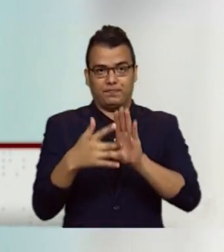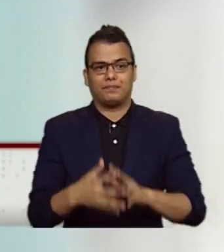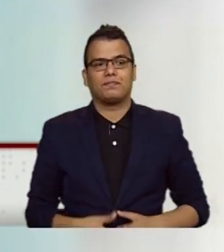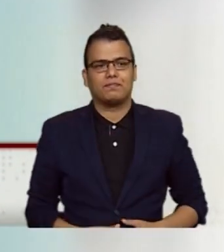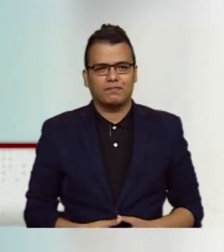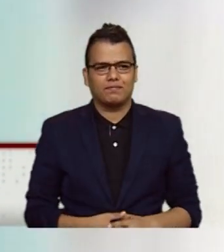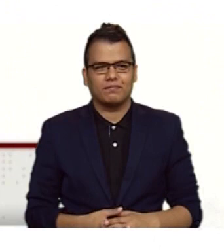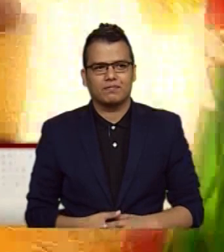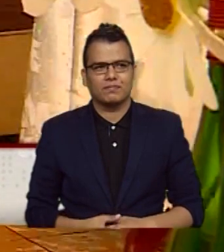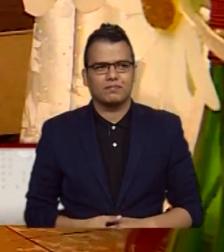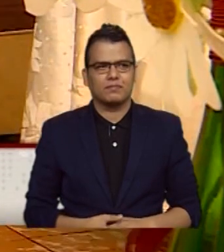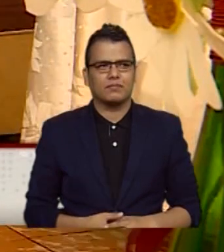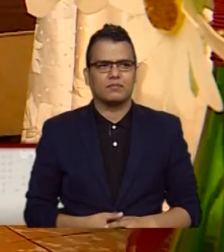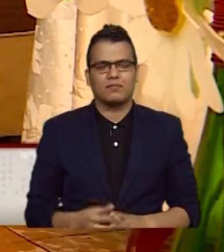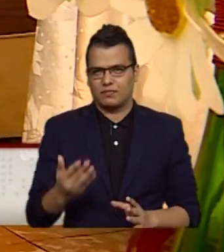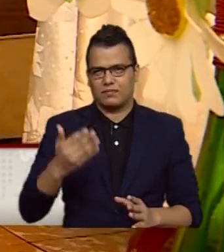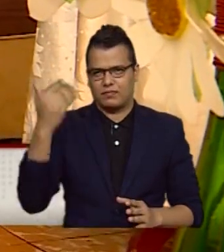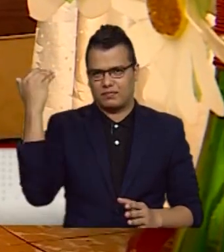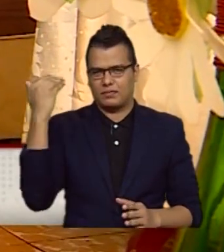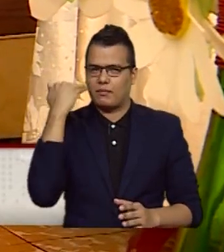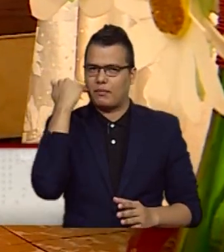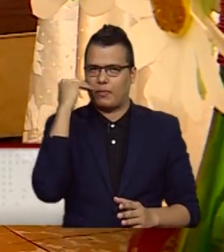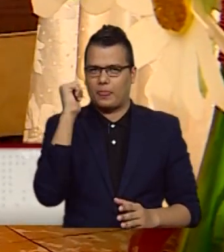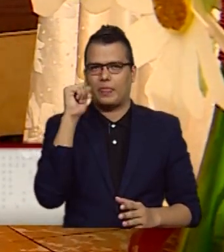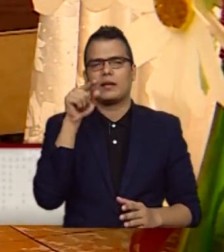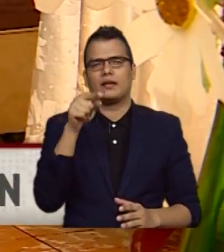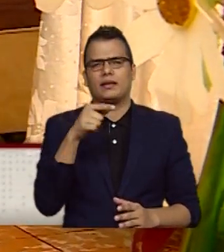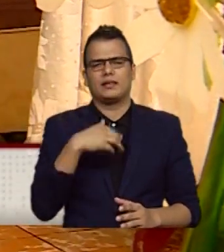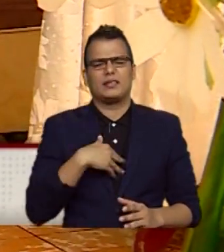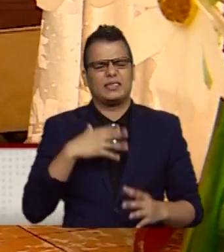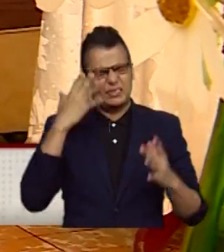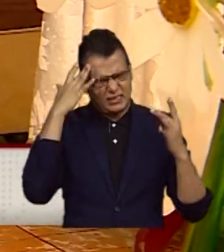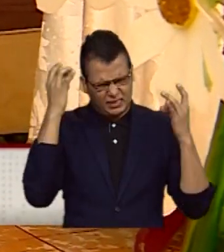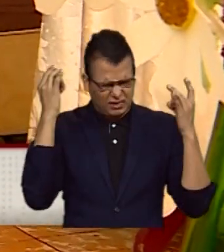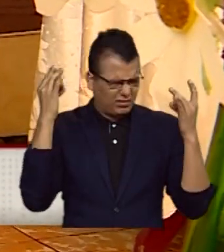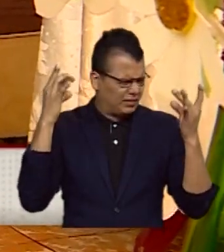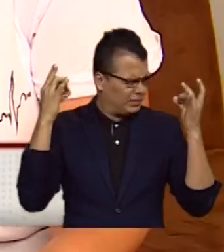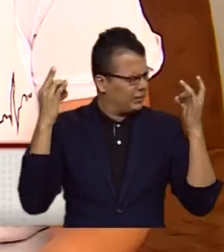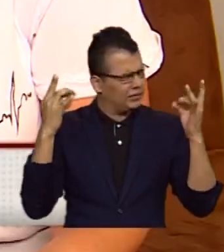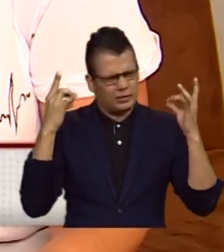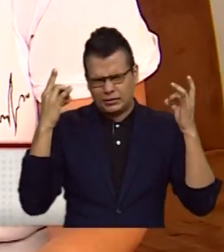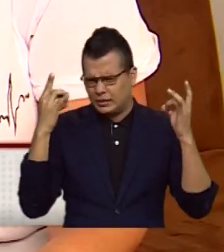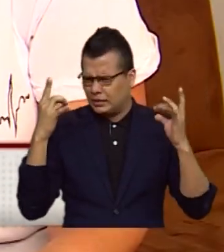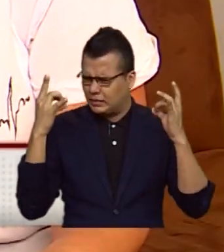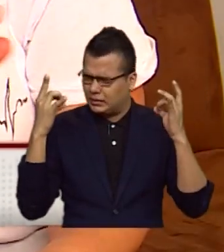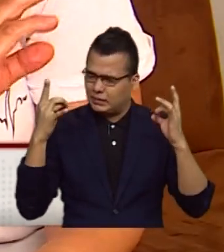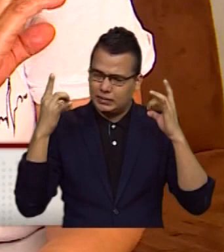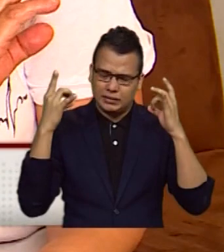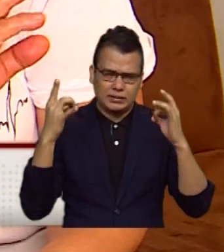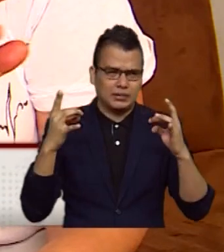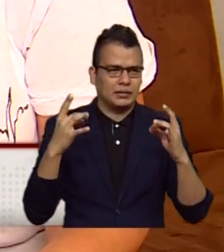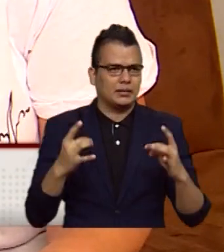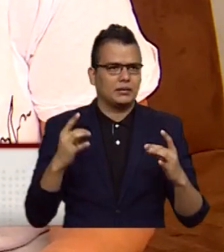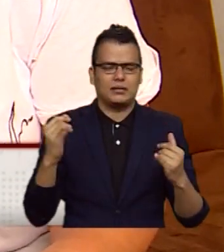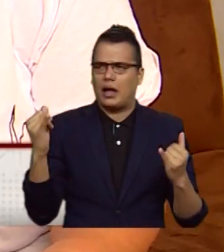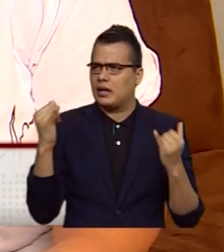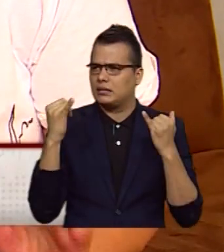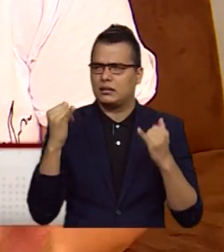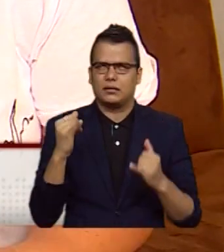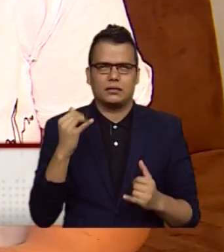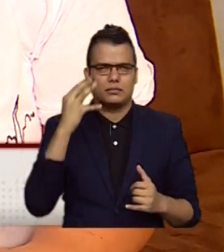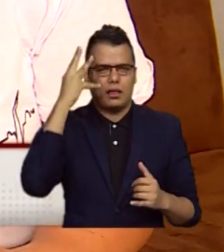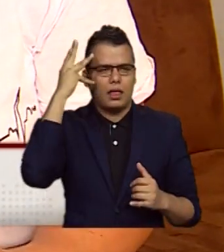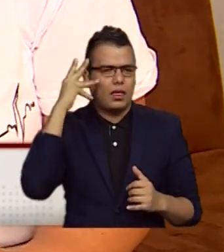Y la historia comenzó hace unos años cuando a Patricia comenzaron a darle unos dolores de cabeza muy fuertes. Yo mantenía con un dolor de cabeza